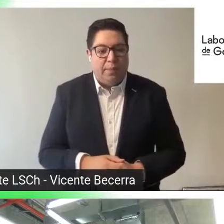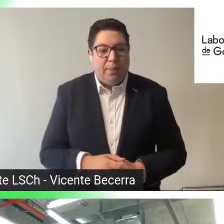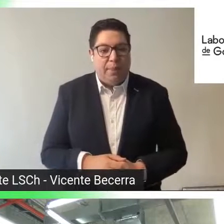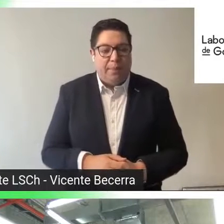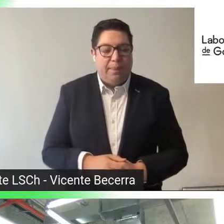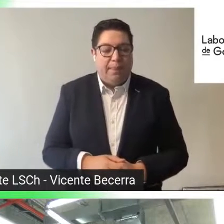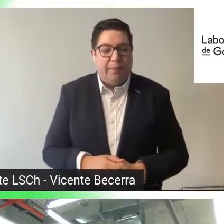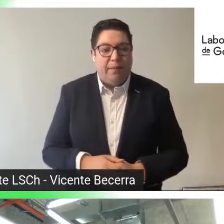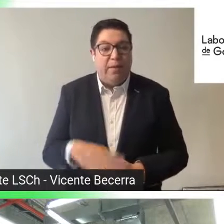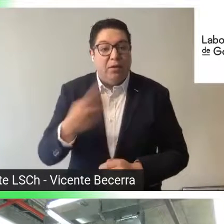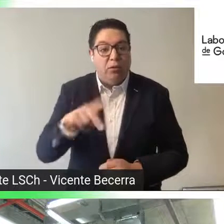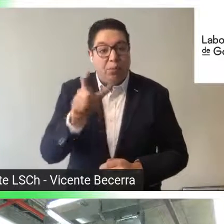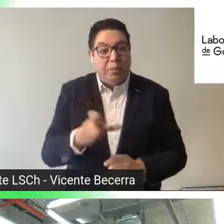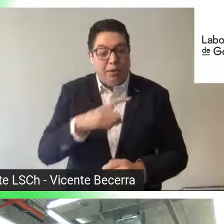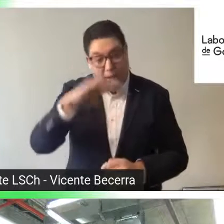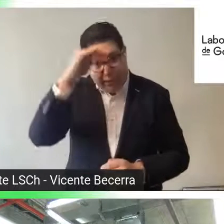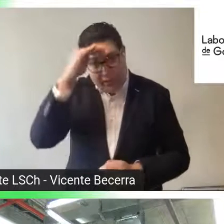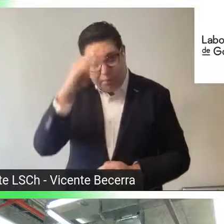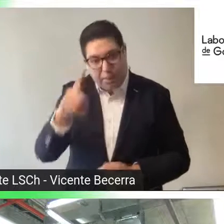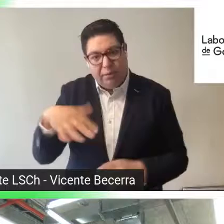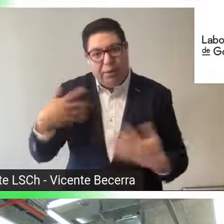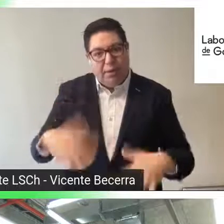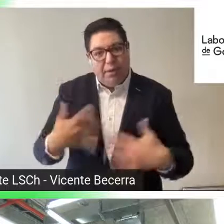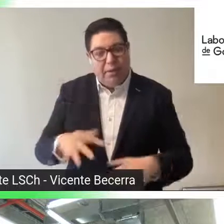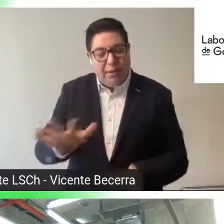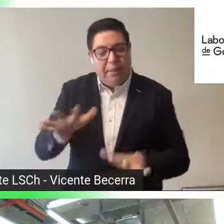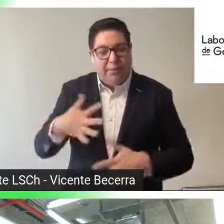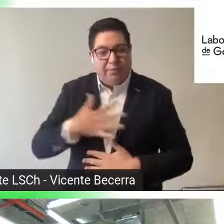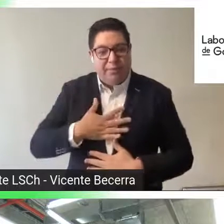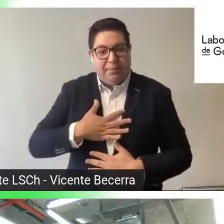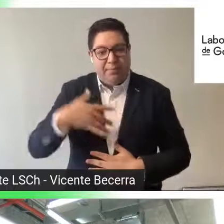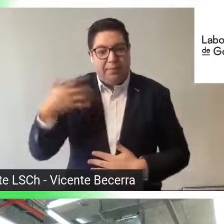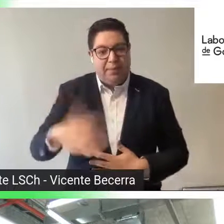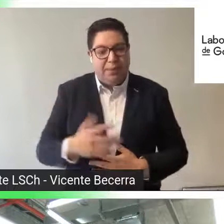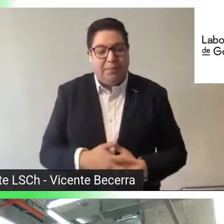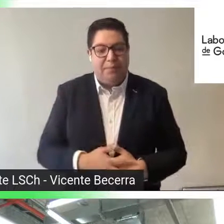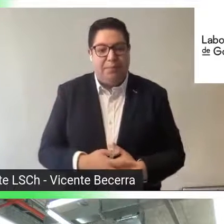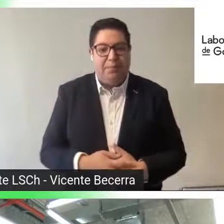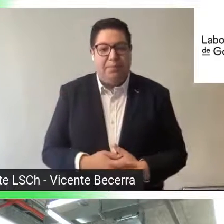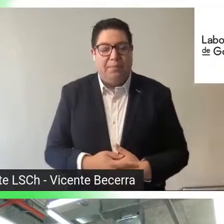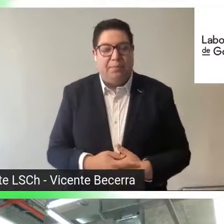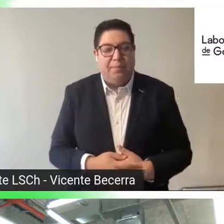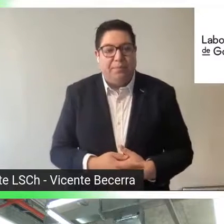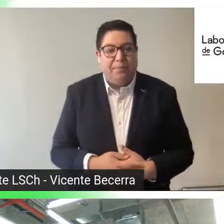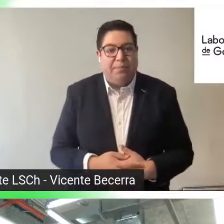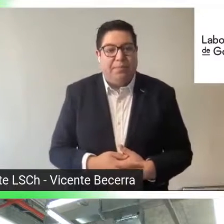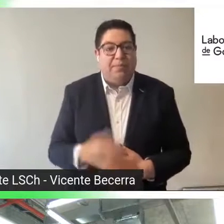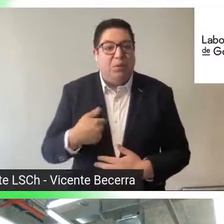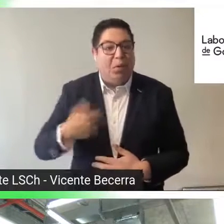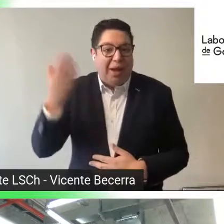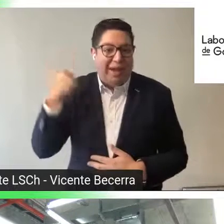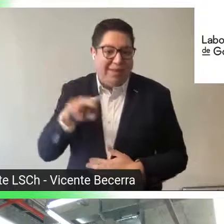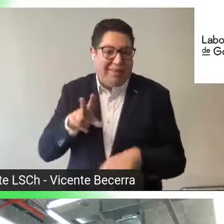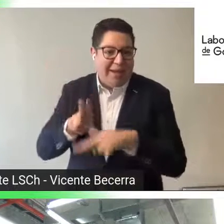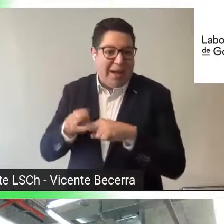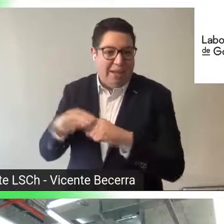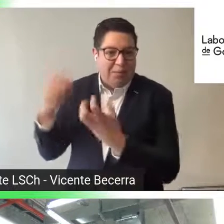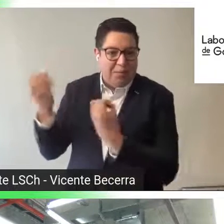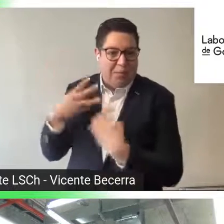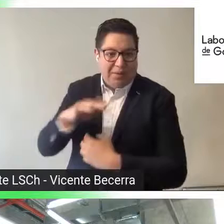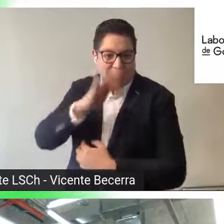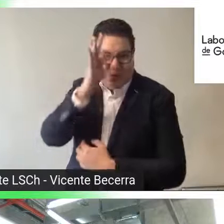la experiencia para mí fue muy importante, muy importante. Porque yo vengo de la vieja escuela de los